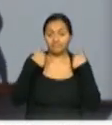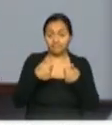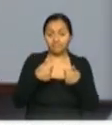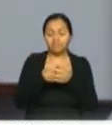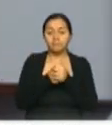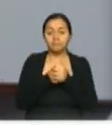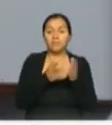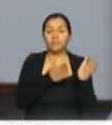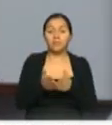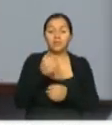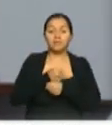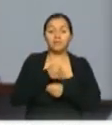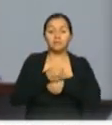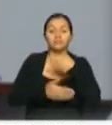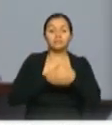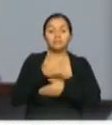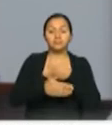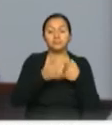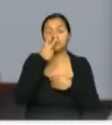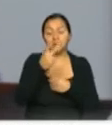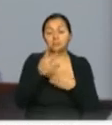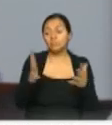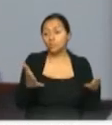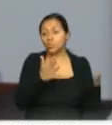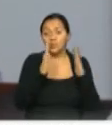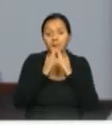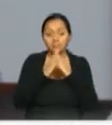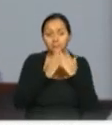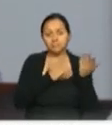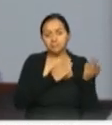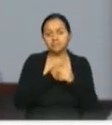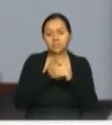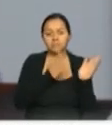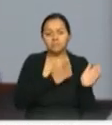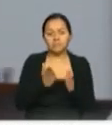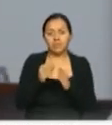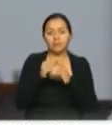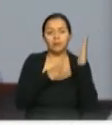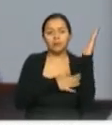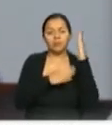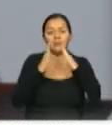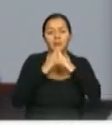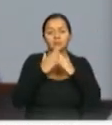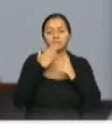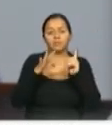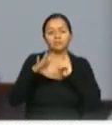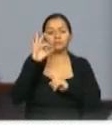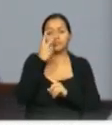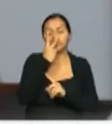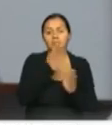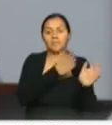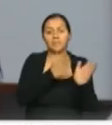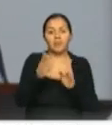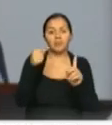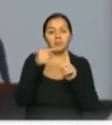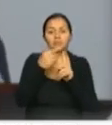están encaminadas a disminuir el déficit de vivienda a través de la ejecución de un proyecto de vivienda a través de uno de los programas